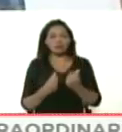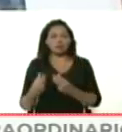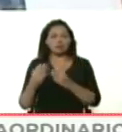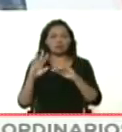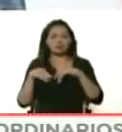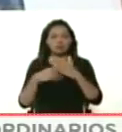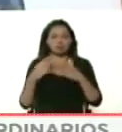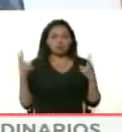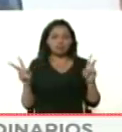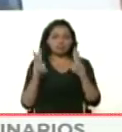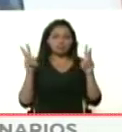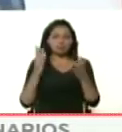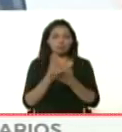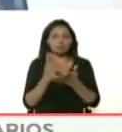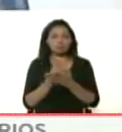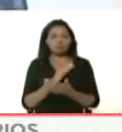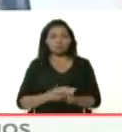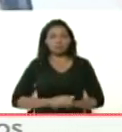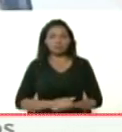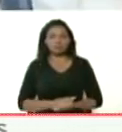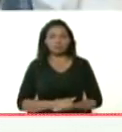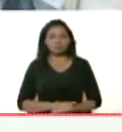la victoria siempre!